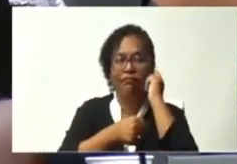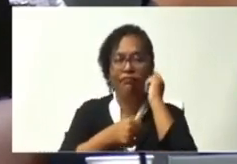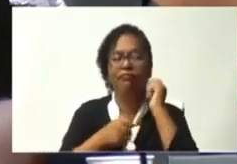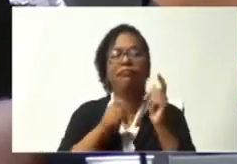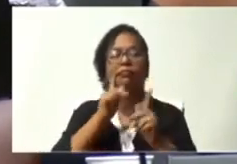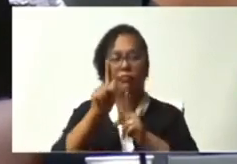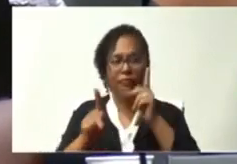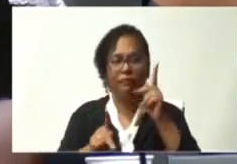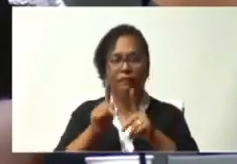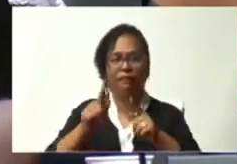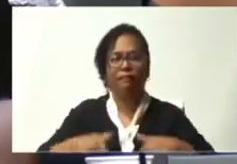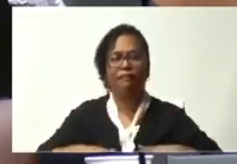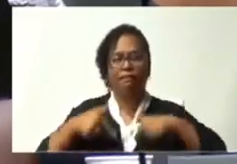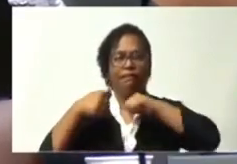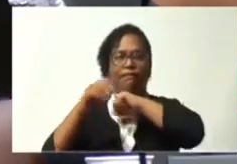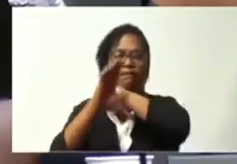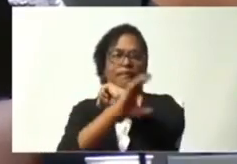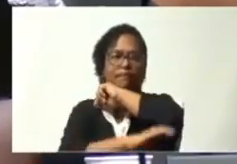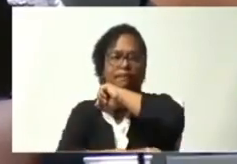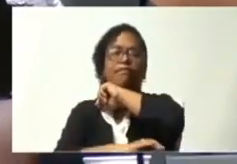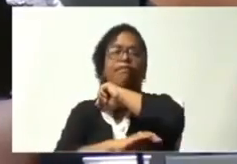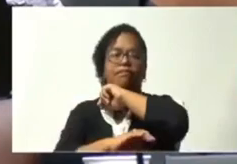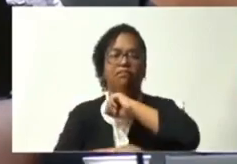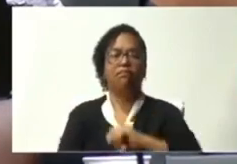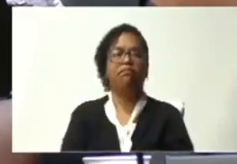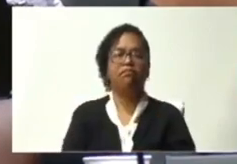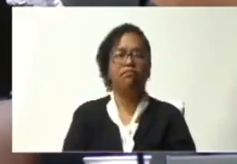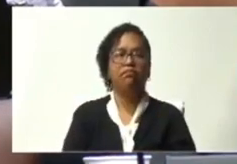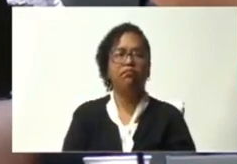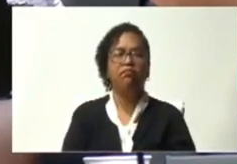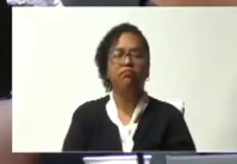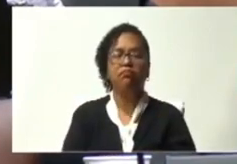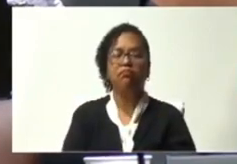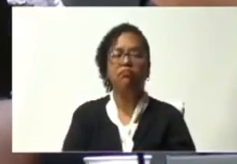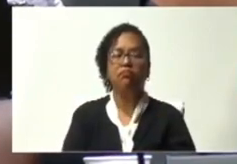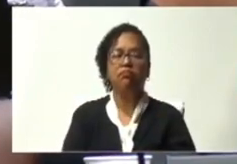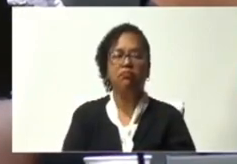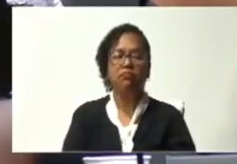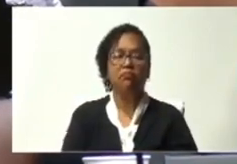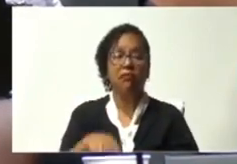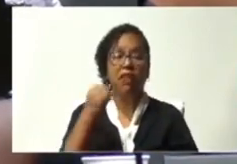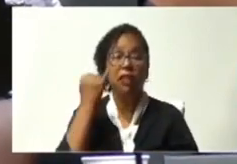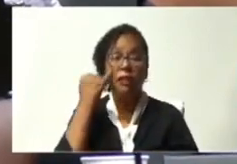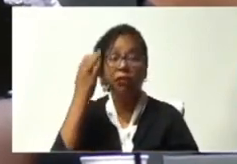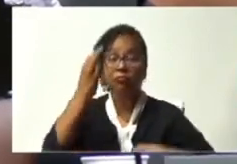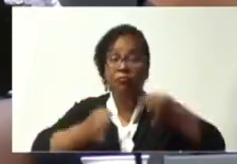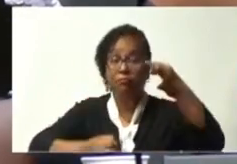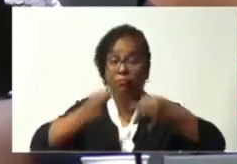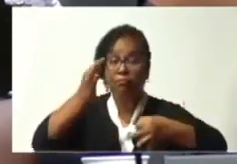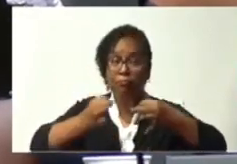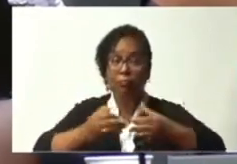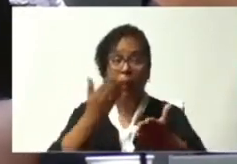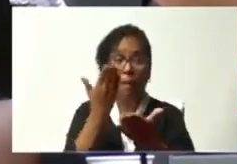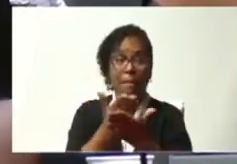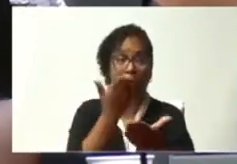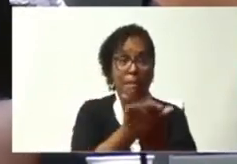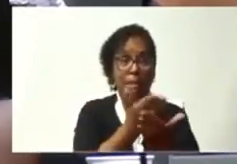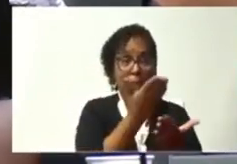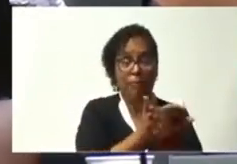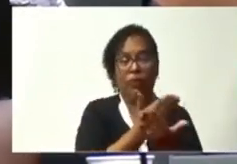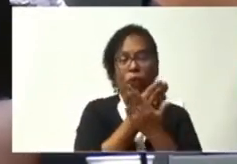ciudadano de la familia rural que no tenían ningún elemento jurídico para llevar a los